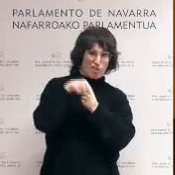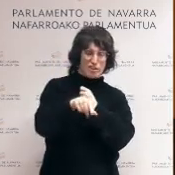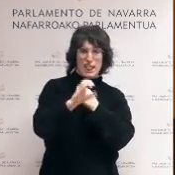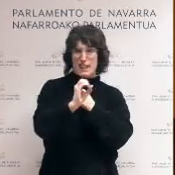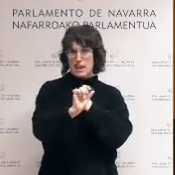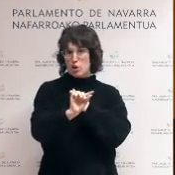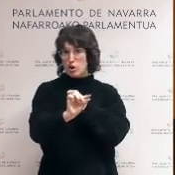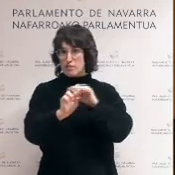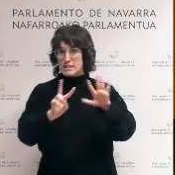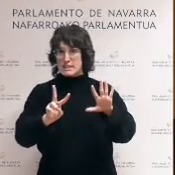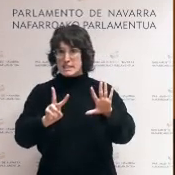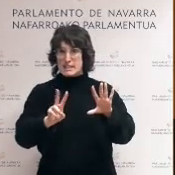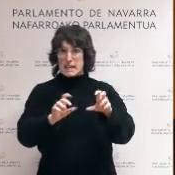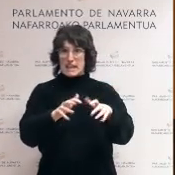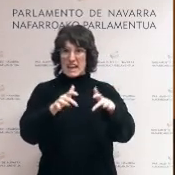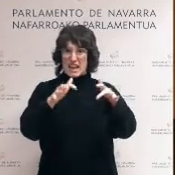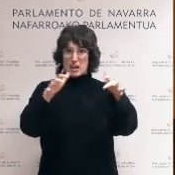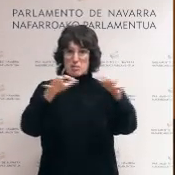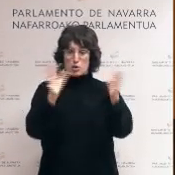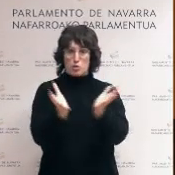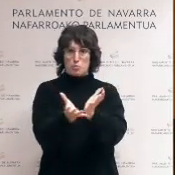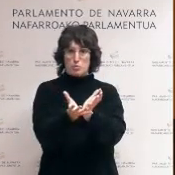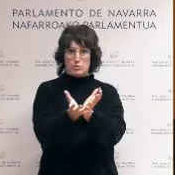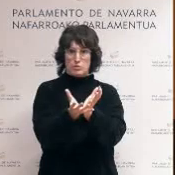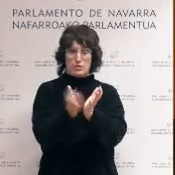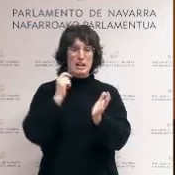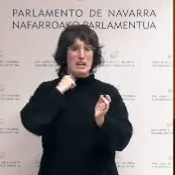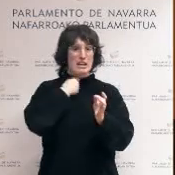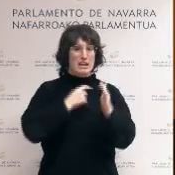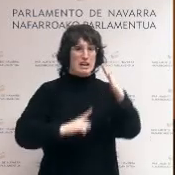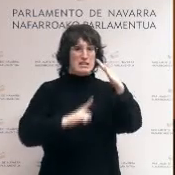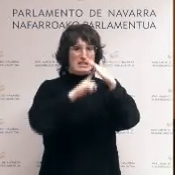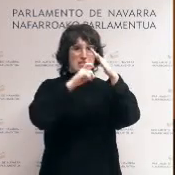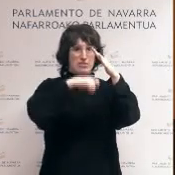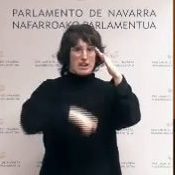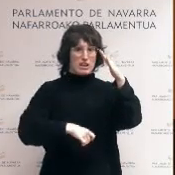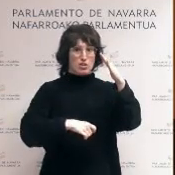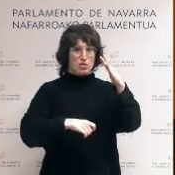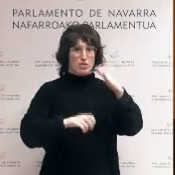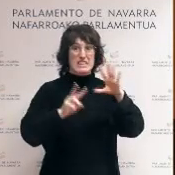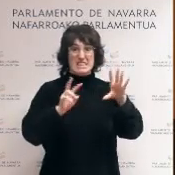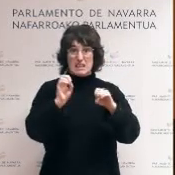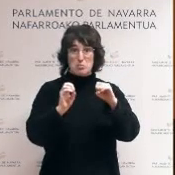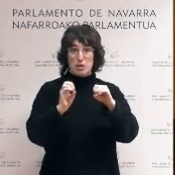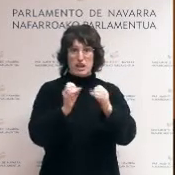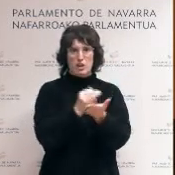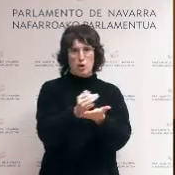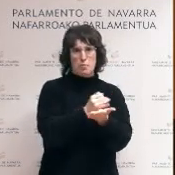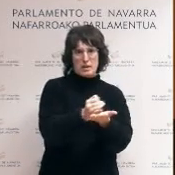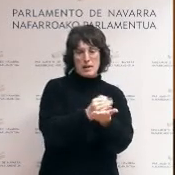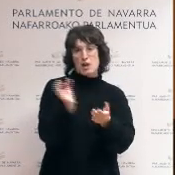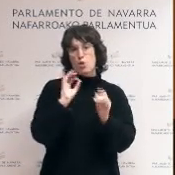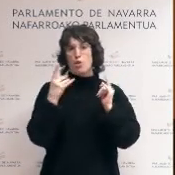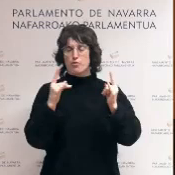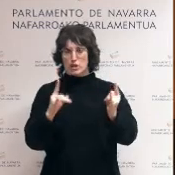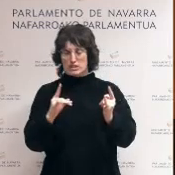0,7% de las emisiones mundiales de gases de efecto invernadero las produce el sector primario o forestal. Sin